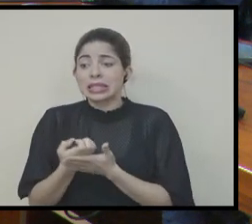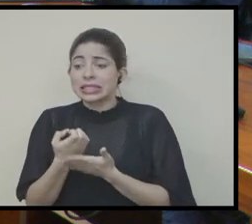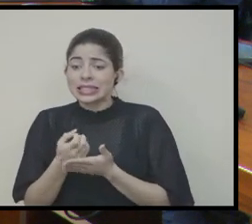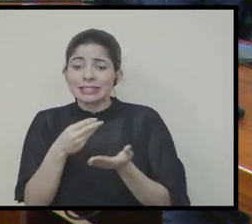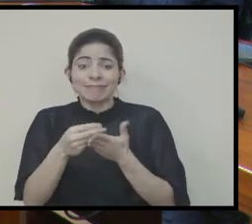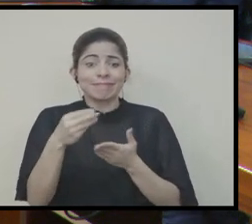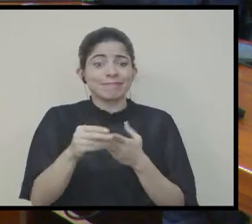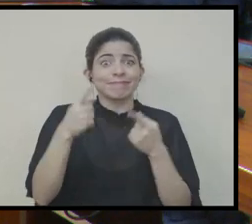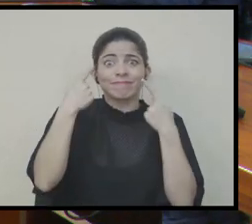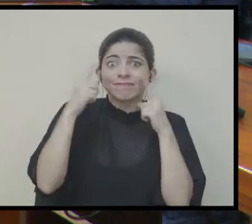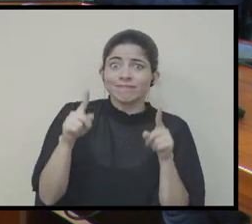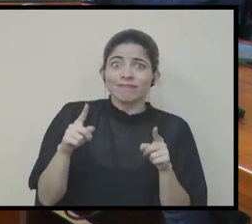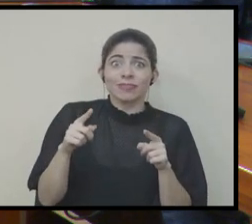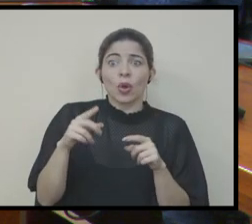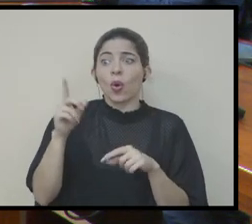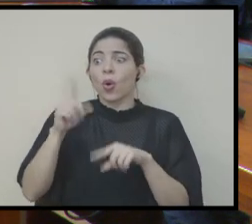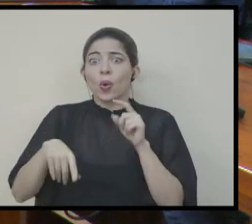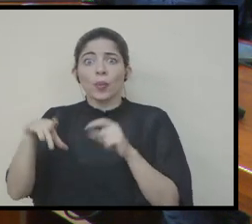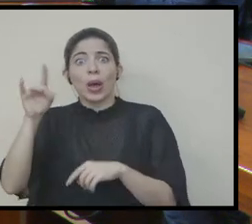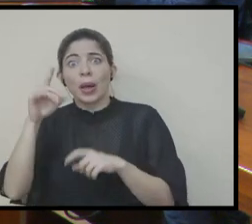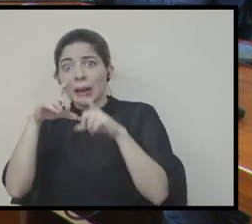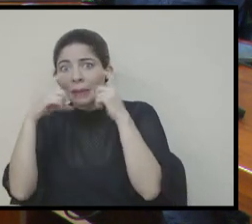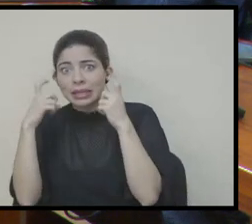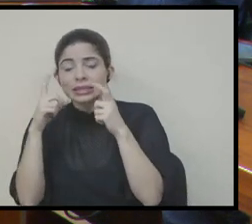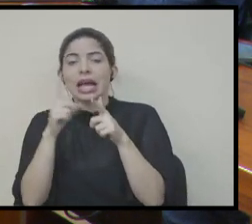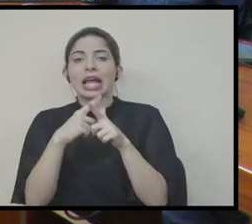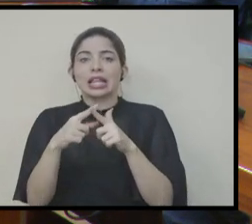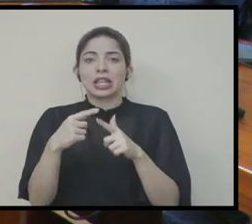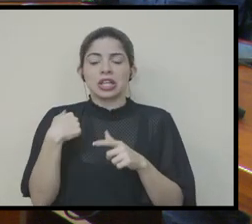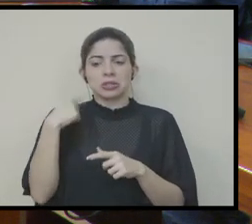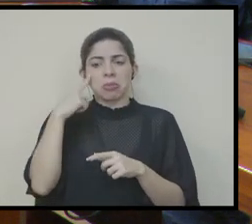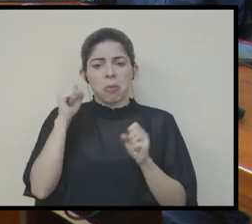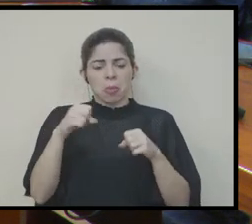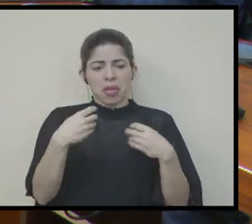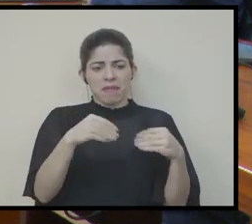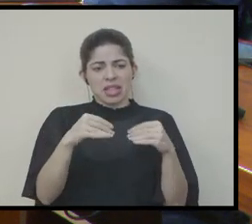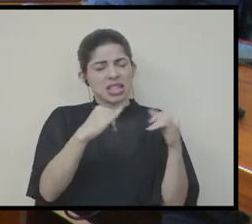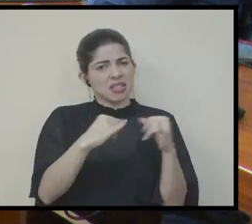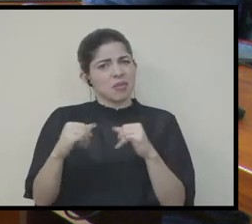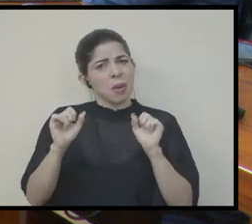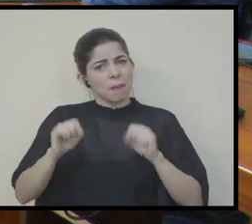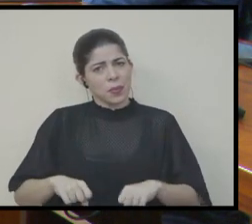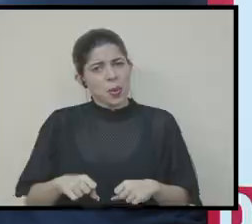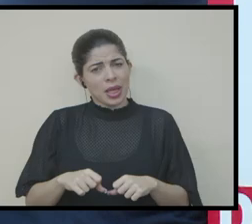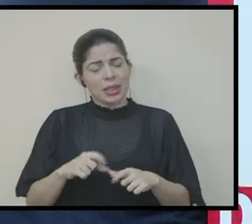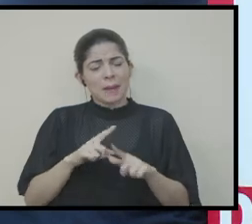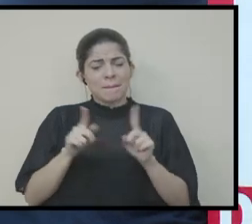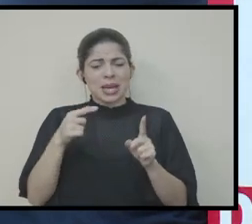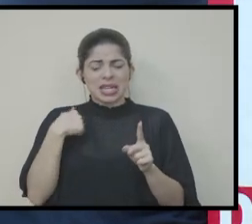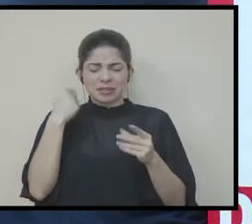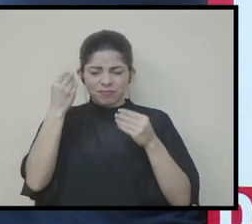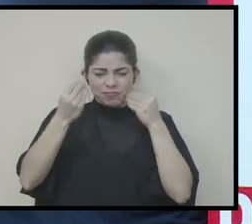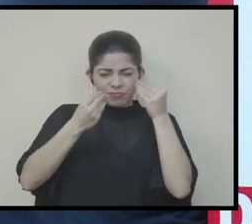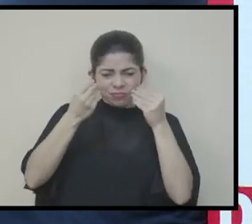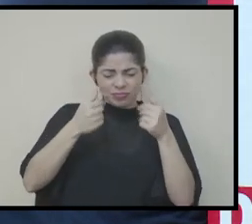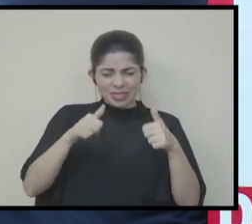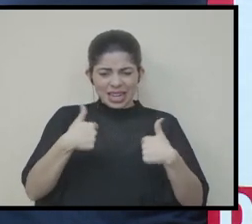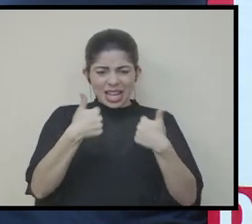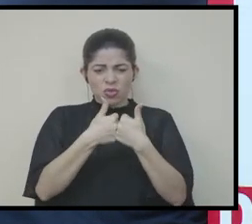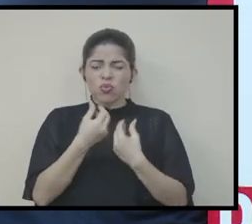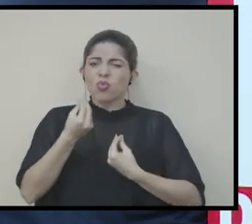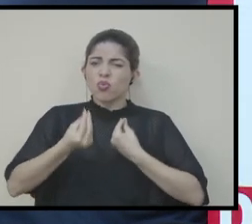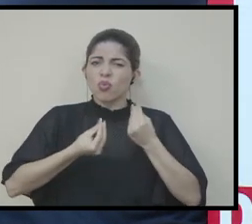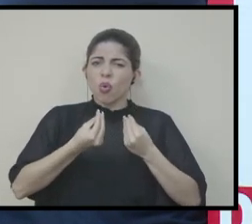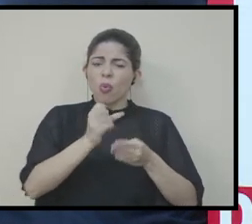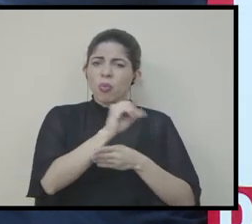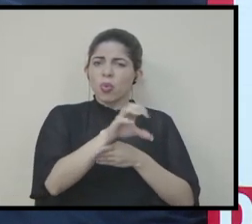que no la consigue, y estaba la posibilidad de poder vender al detalle. Y uno de los obstáculos más grandes era la logística de